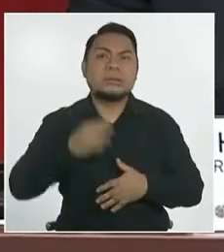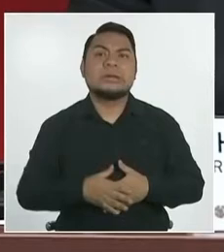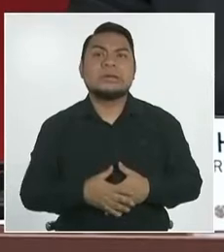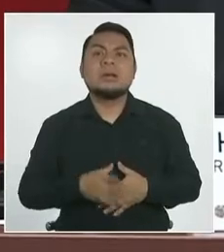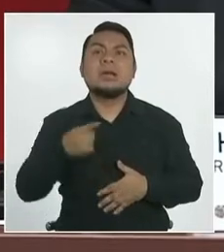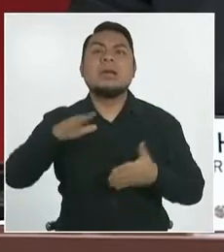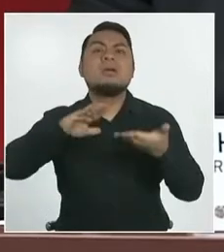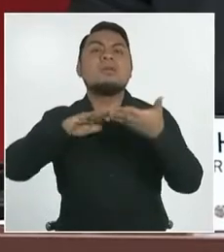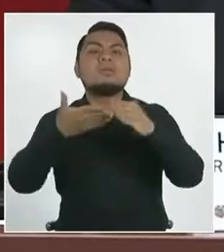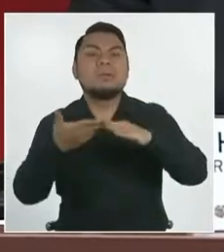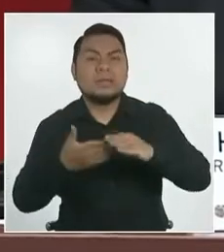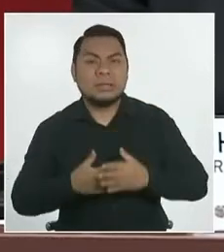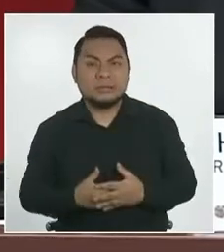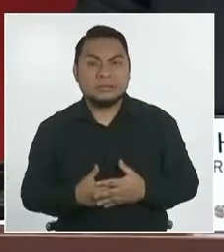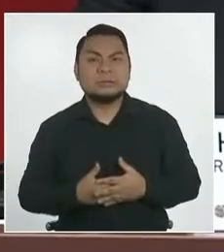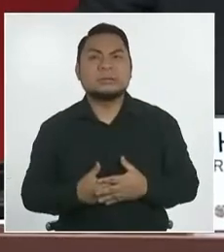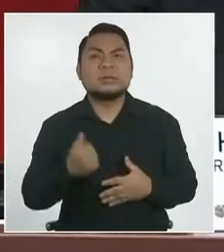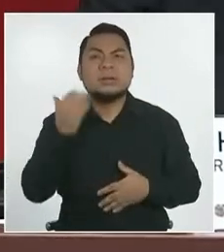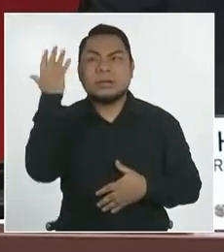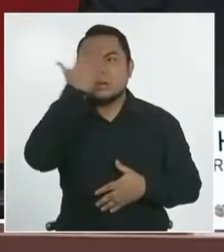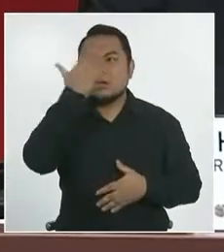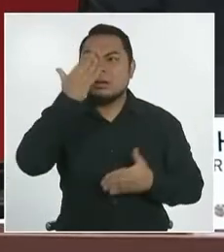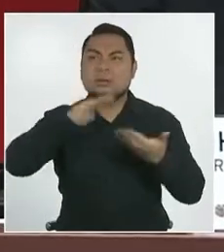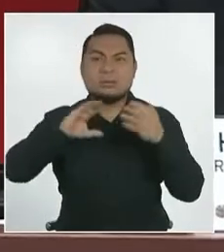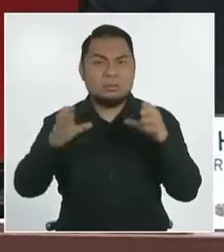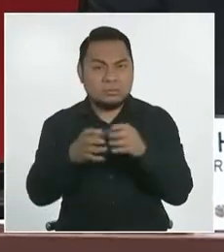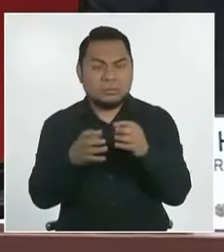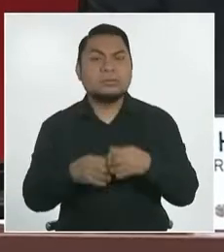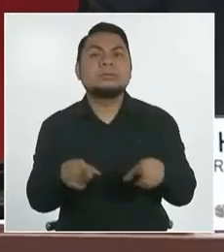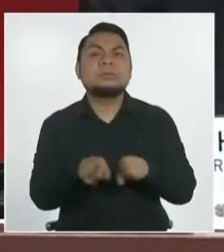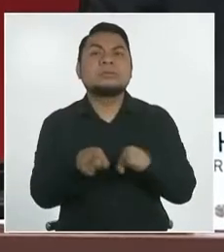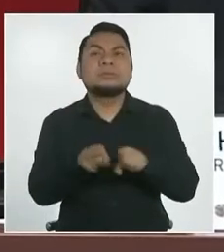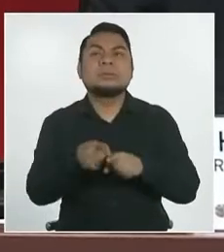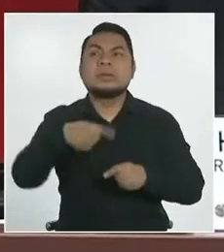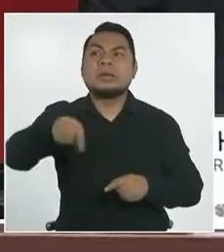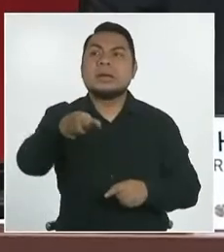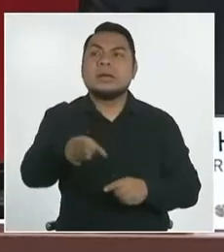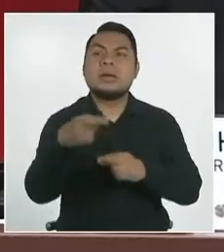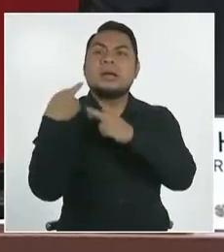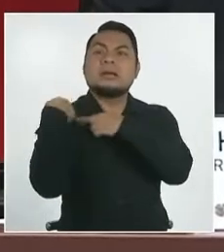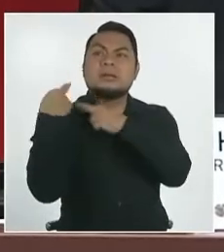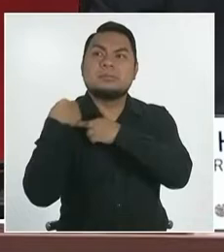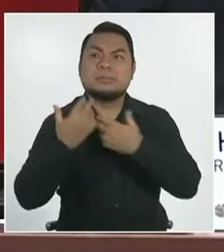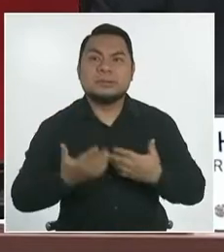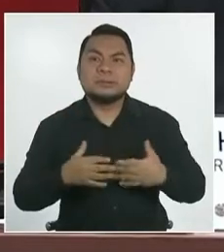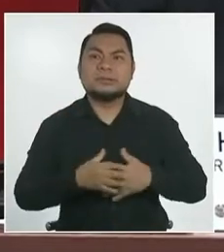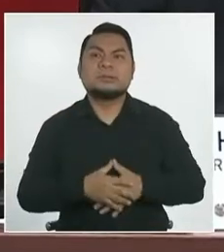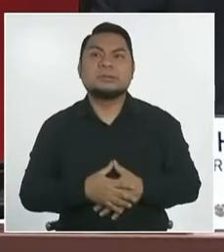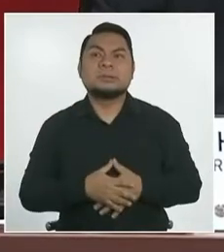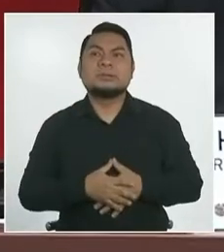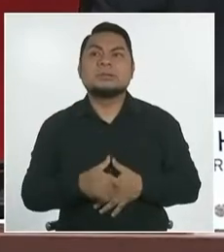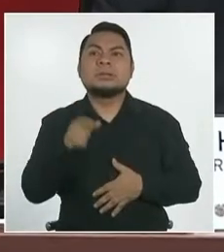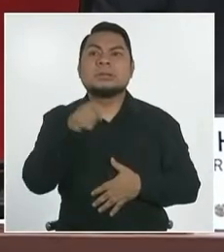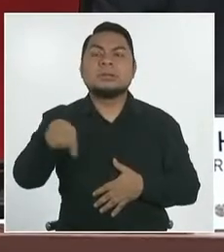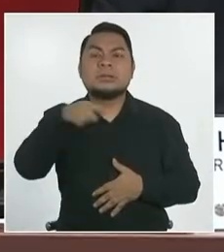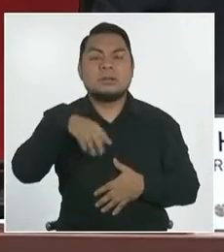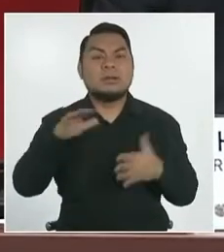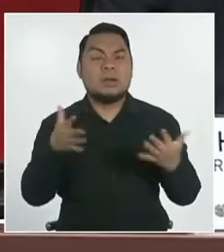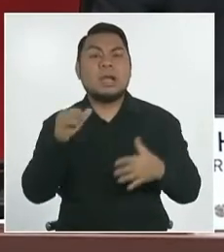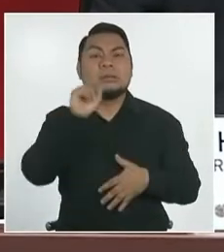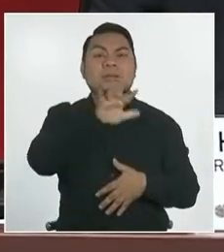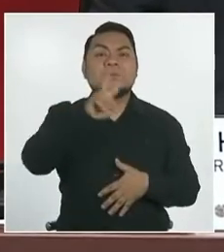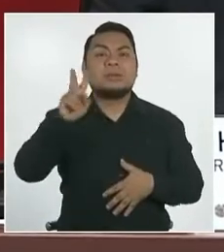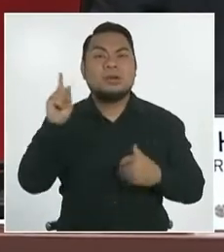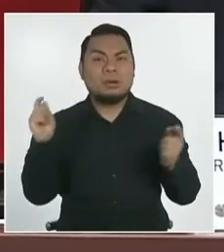las comunidades afrodescendientes, a las que representan el